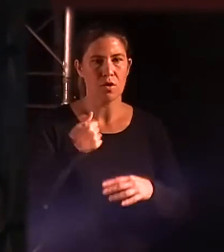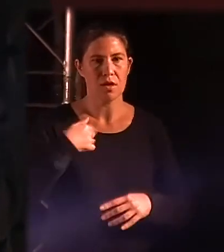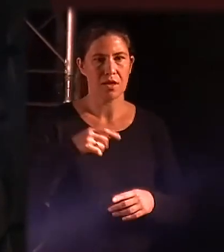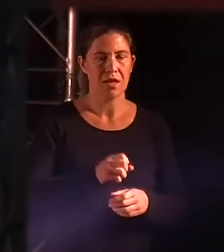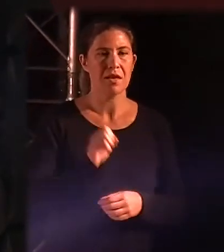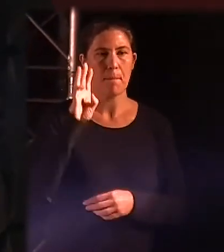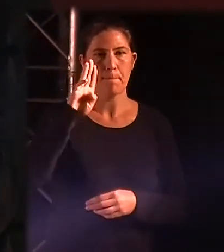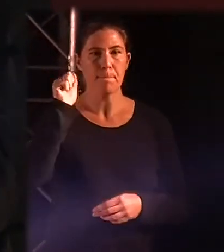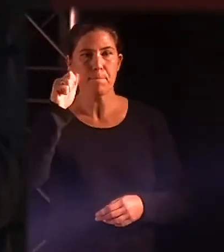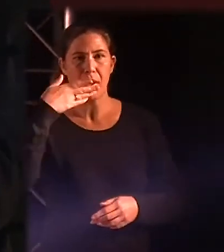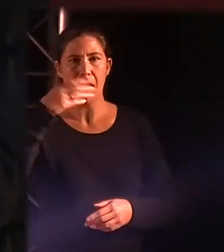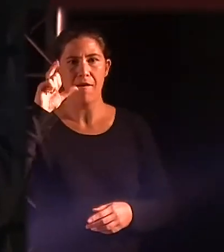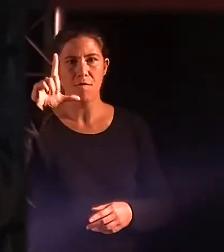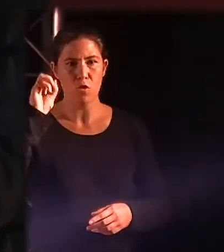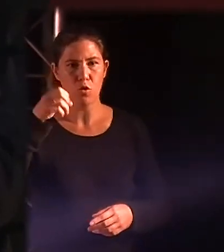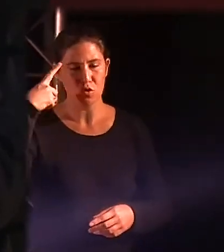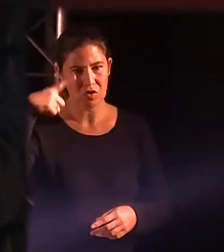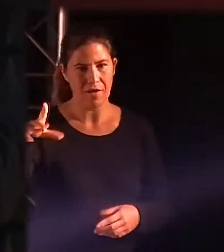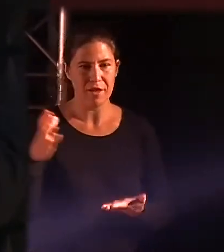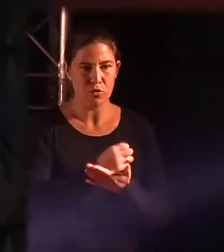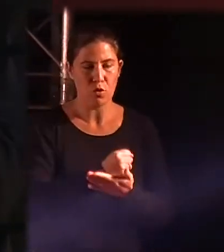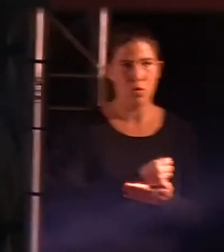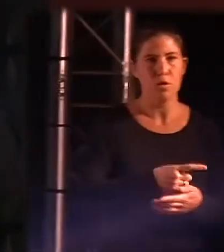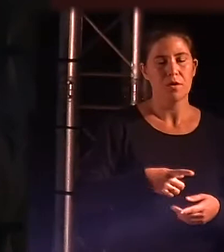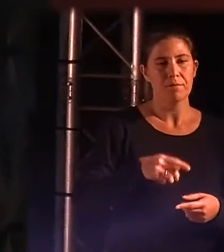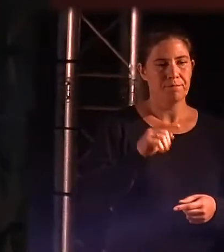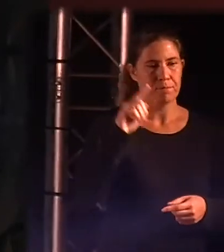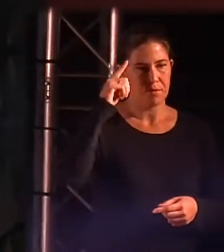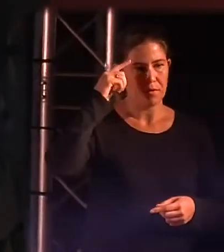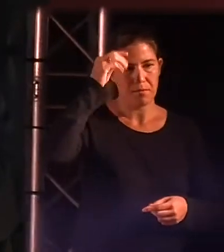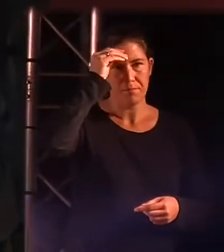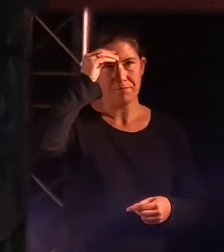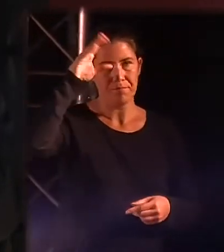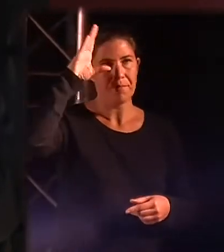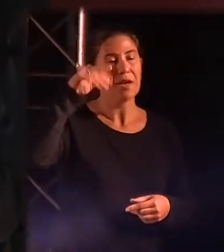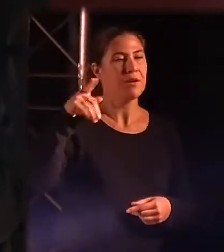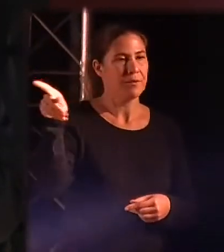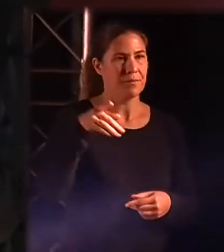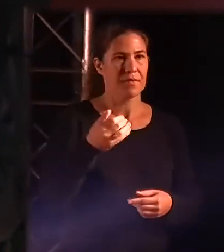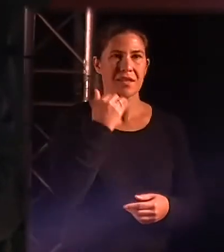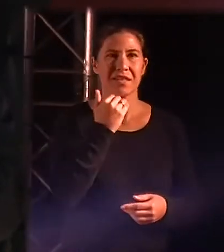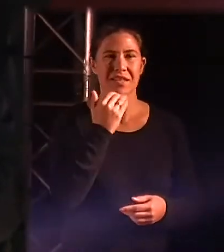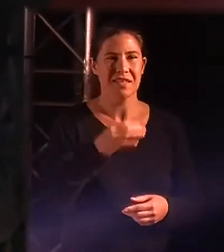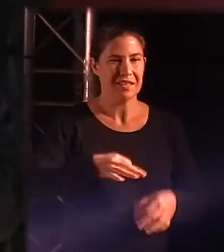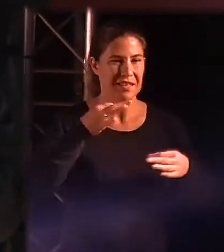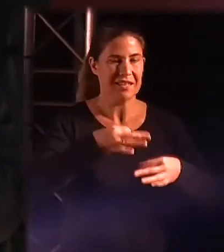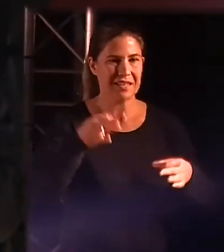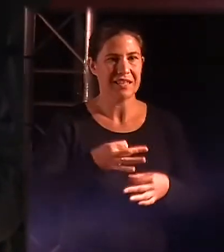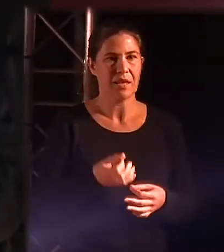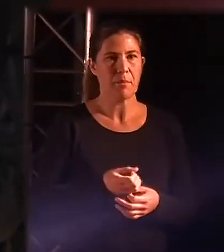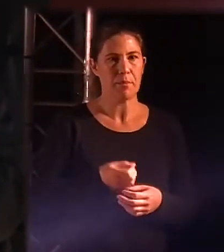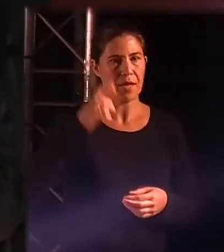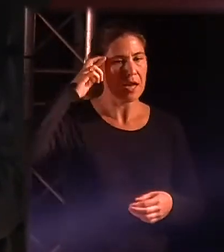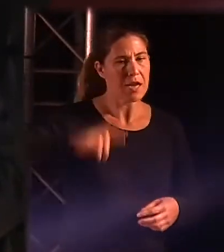para todo esto, porque Pablo es como el sabio Merlín, que a veces parece un poco loco, pero creedme que siempre, o casi siempre, lleva razón en lo que